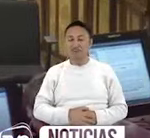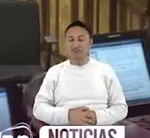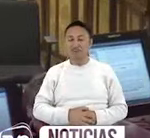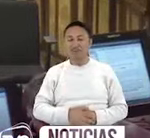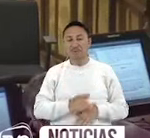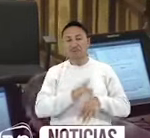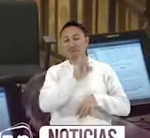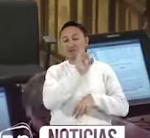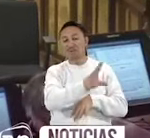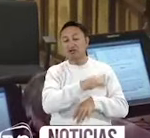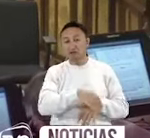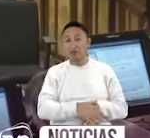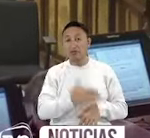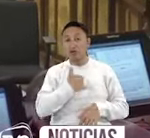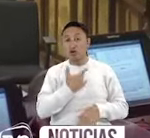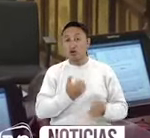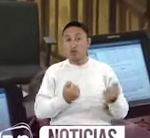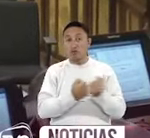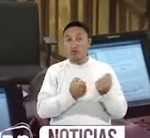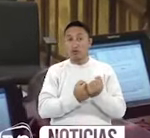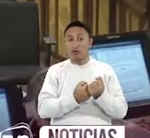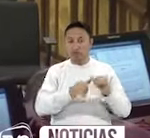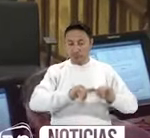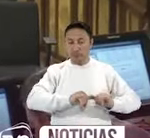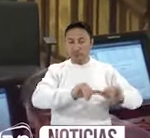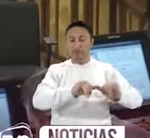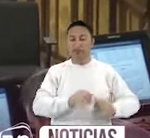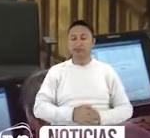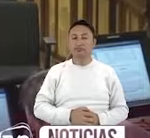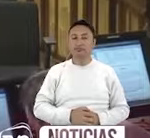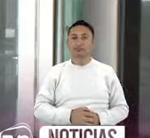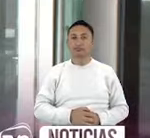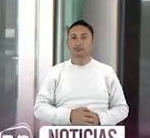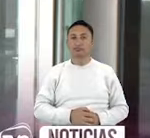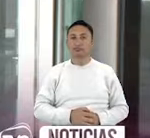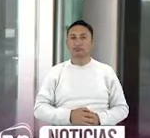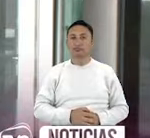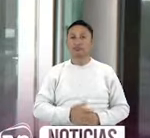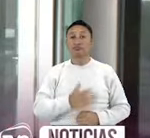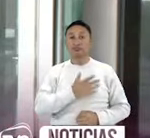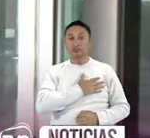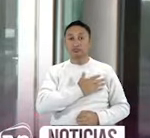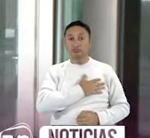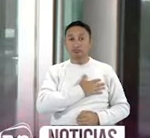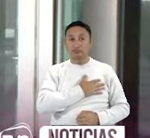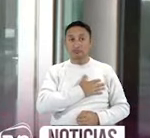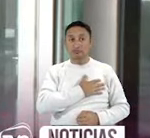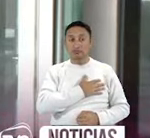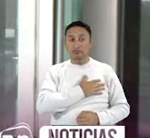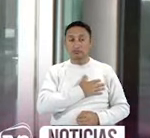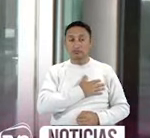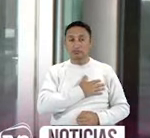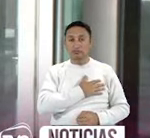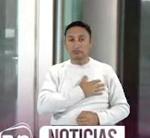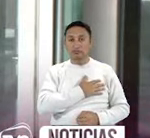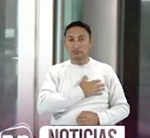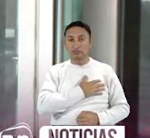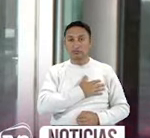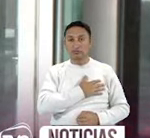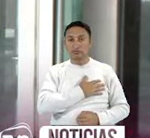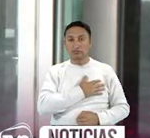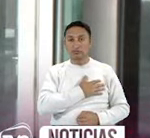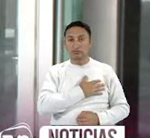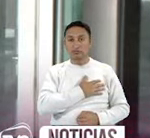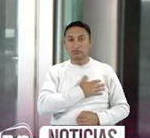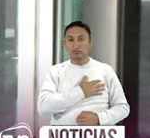de apoyo, indicaron, seguirá siendo la misma. Para nosotros fue muy, muy